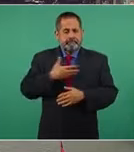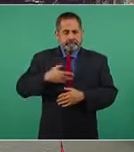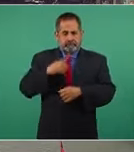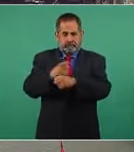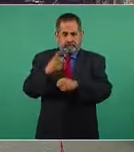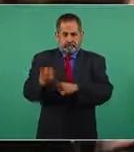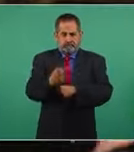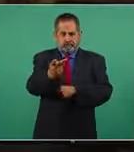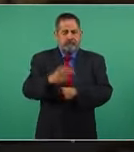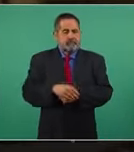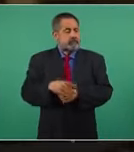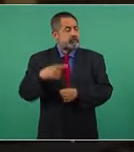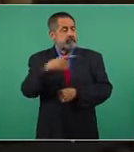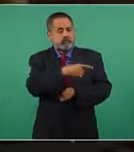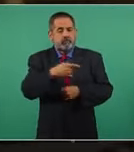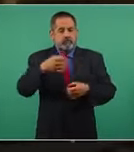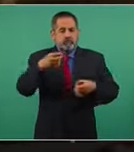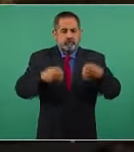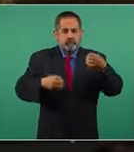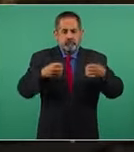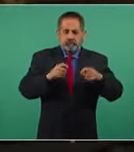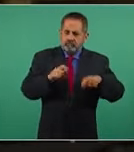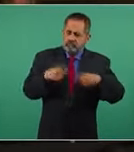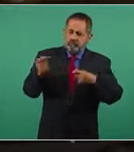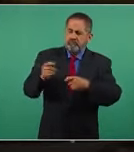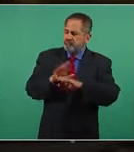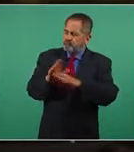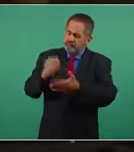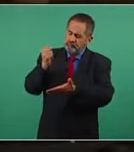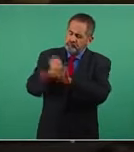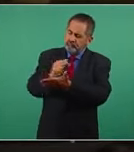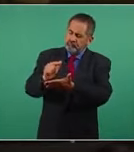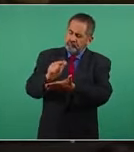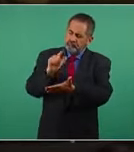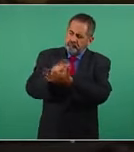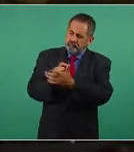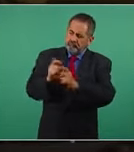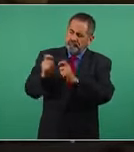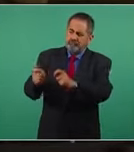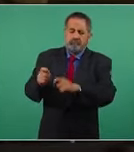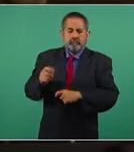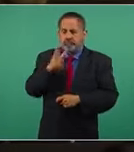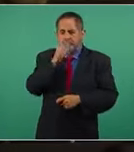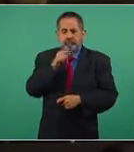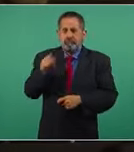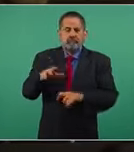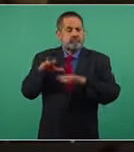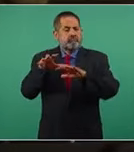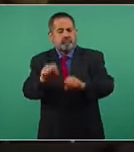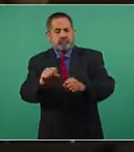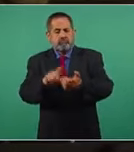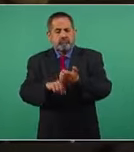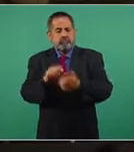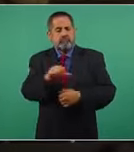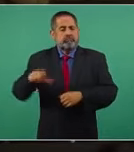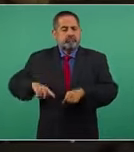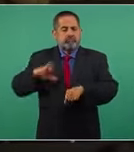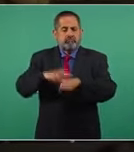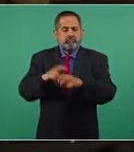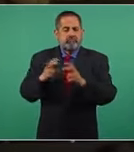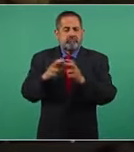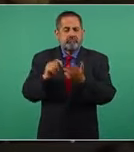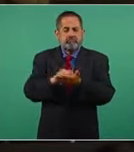sería, un juez ya otorgó la suspensión definitiva ante cualquier orden de aprehensión contra el gobernador de